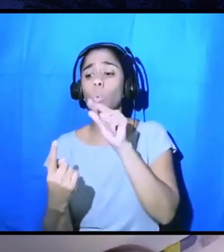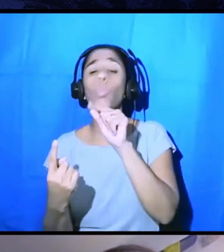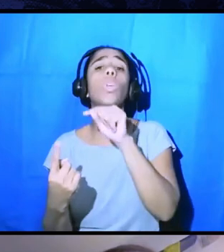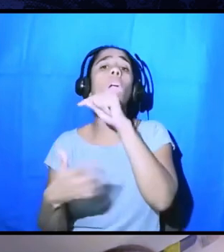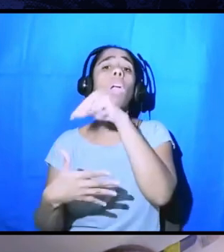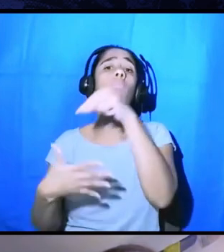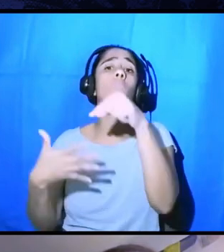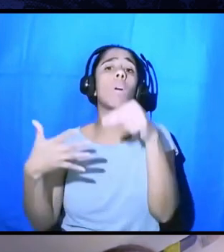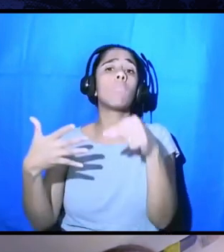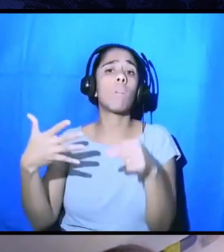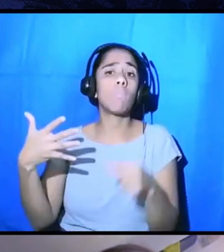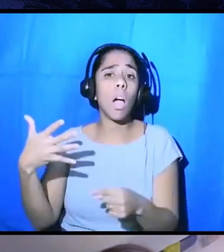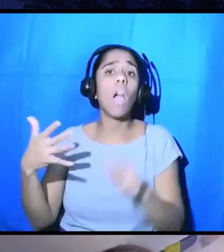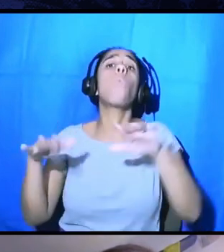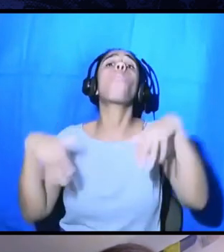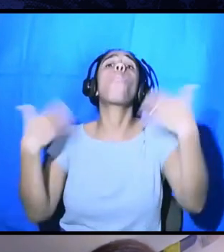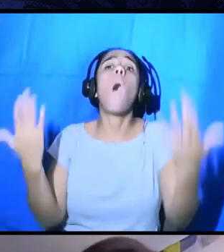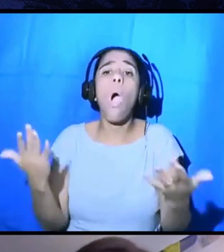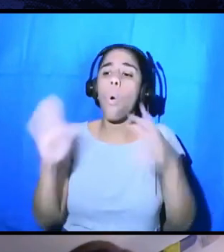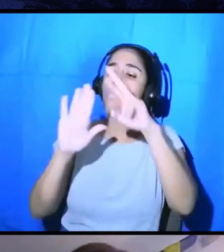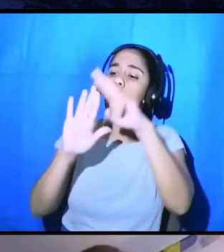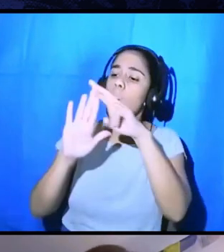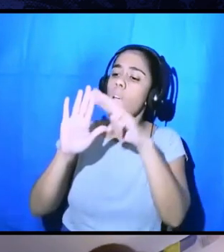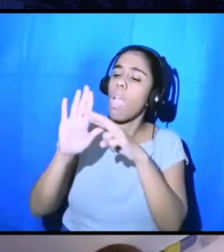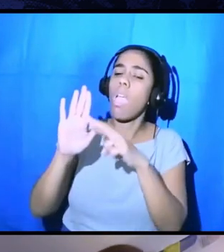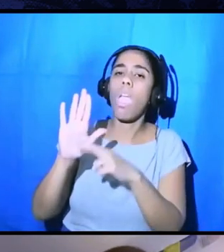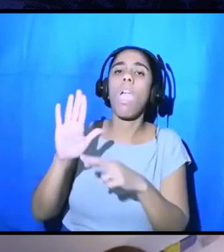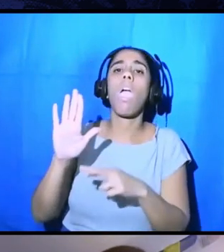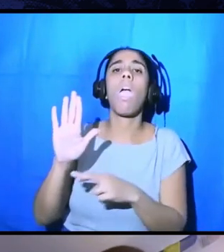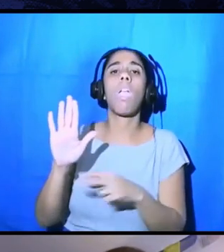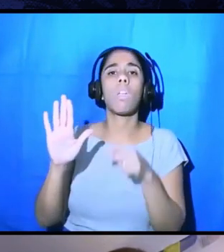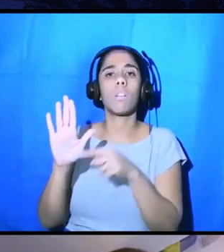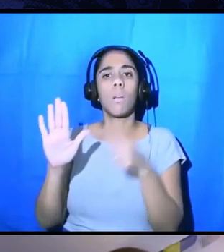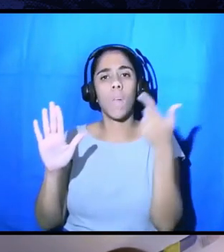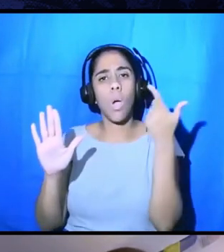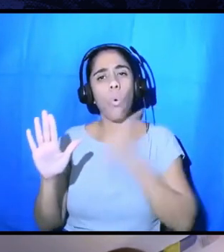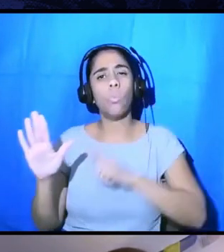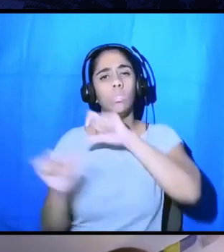como lo es este y tan como al mismo tiempo